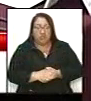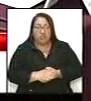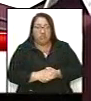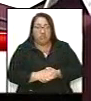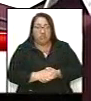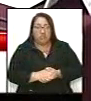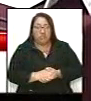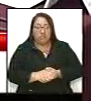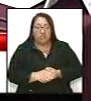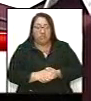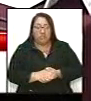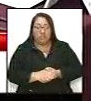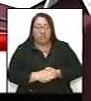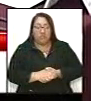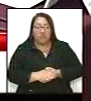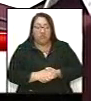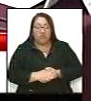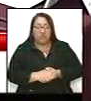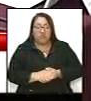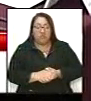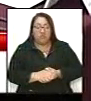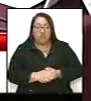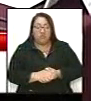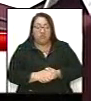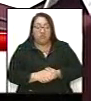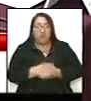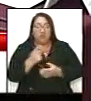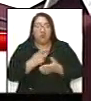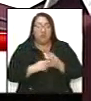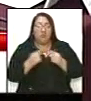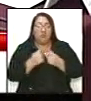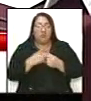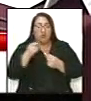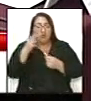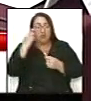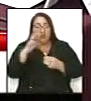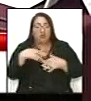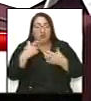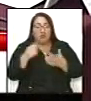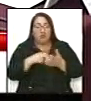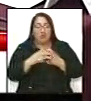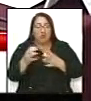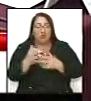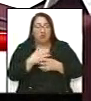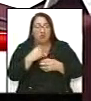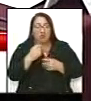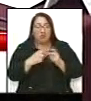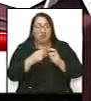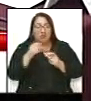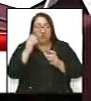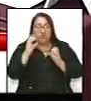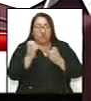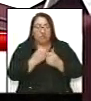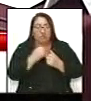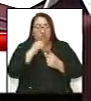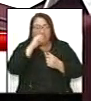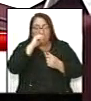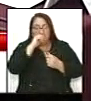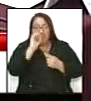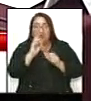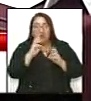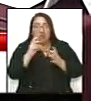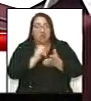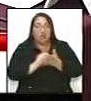era el hecho de tener que determinar que los partidos políticos no podían reclutar candidatos al Congreso el mismo día